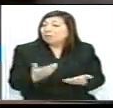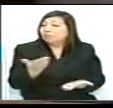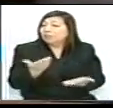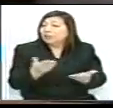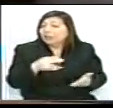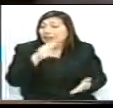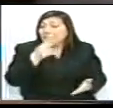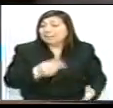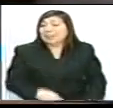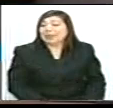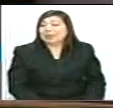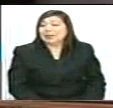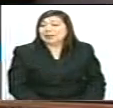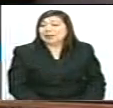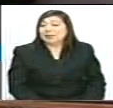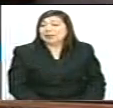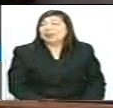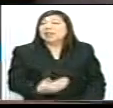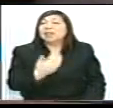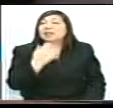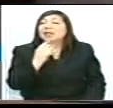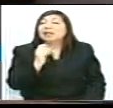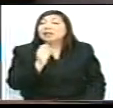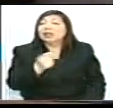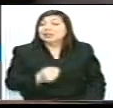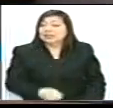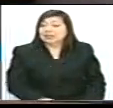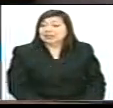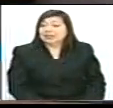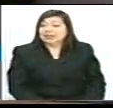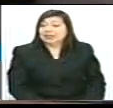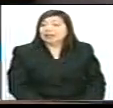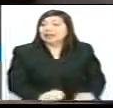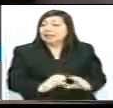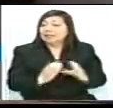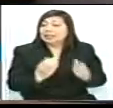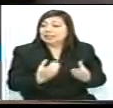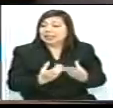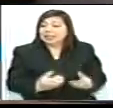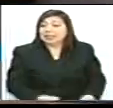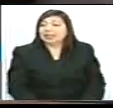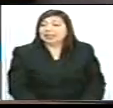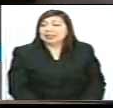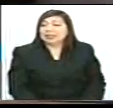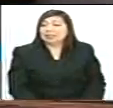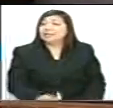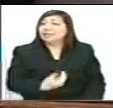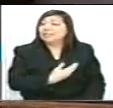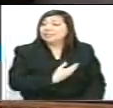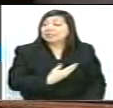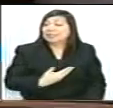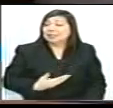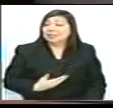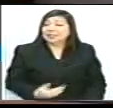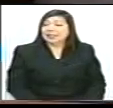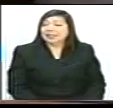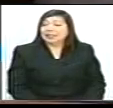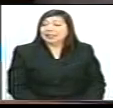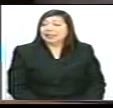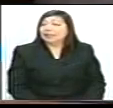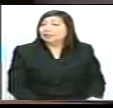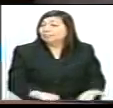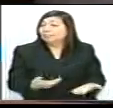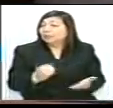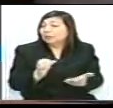país. A ver, ¿quién da medio que este Congreso y este gobierno va a terminar el